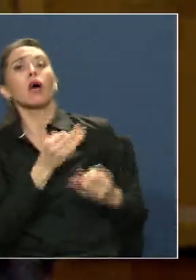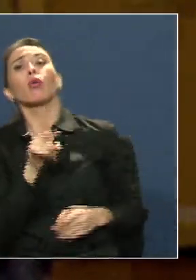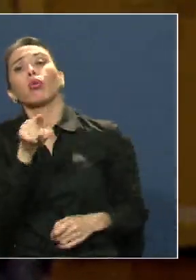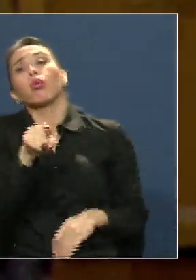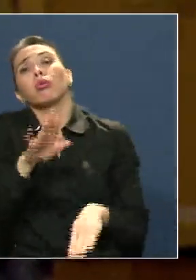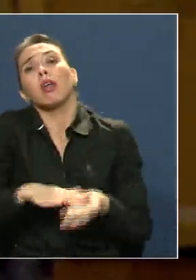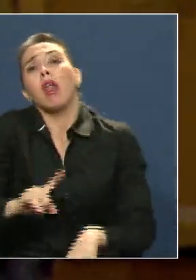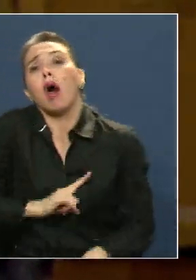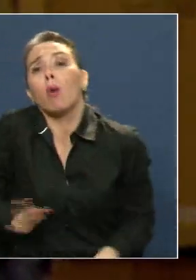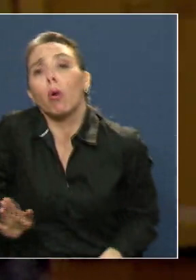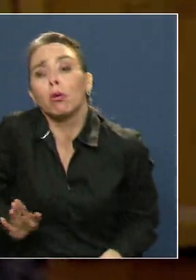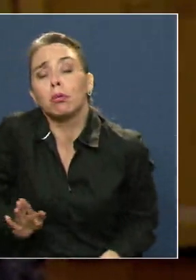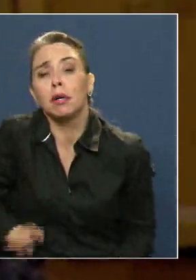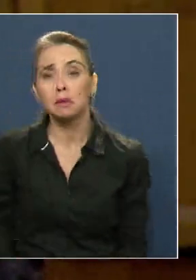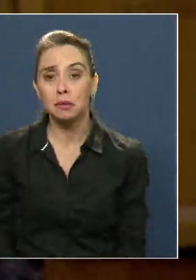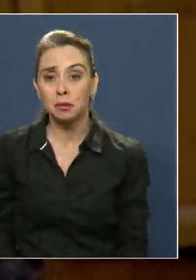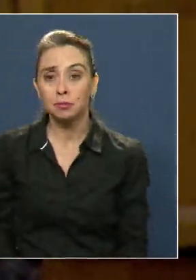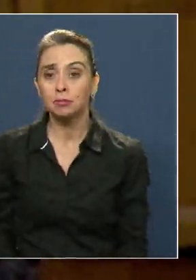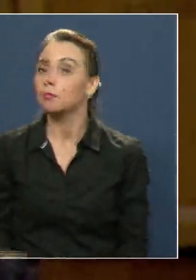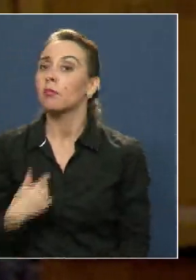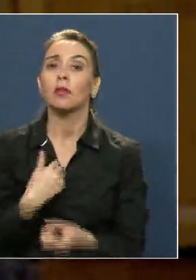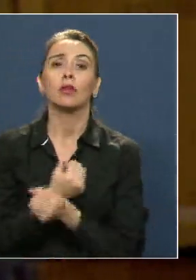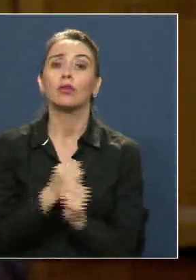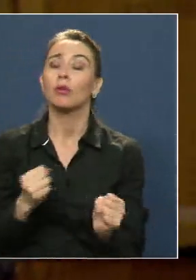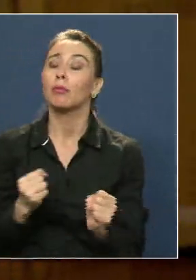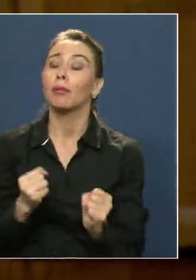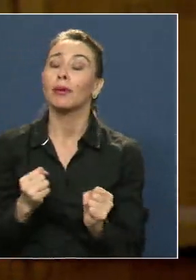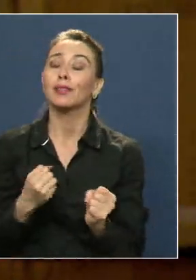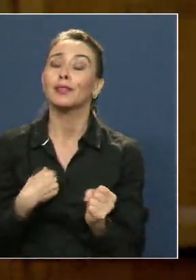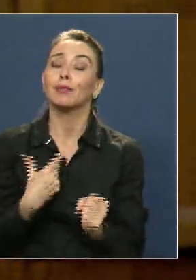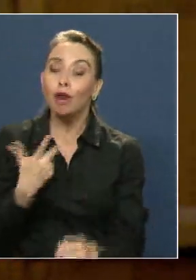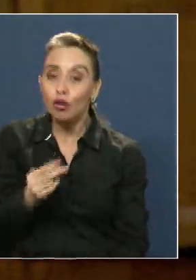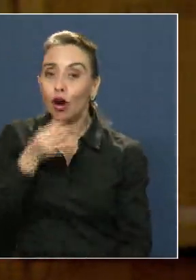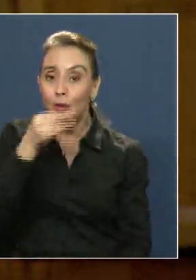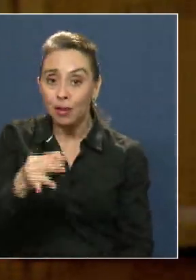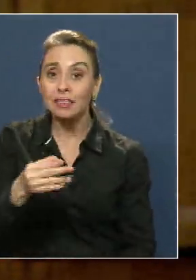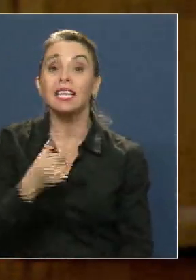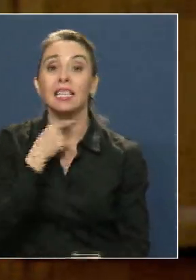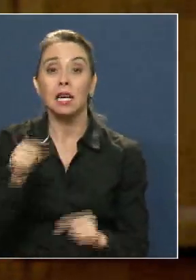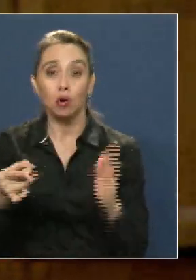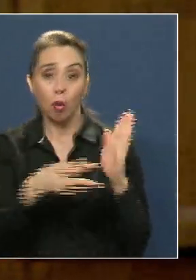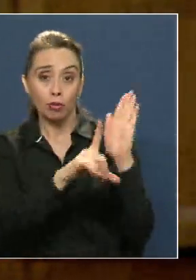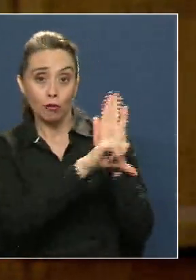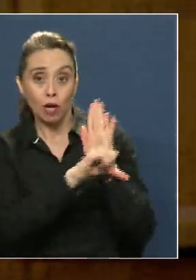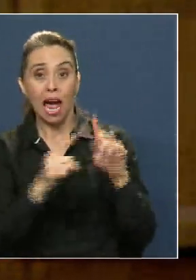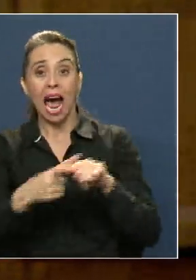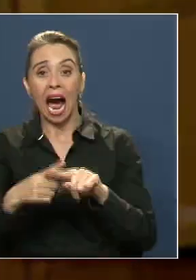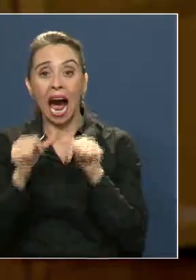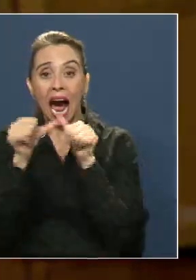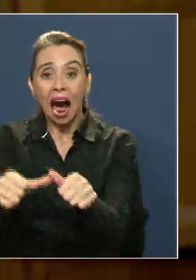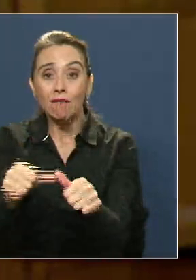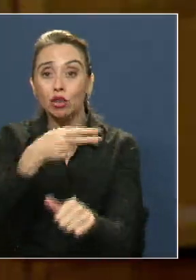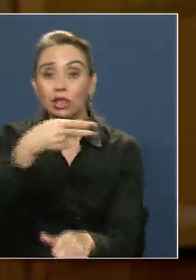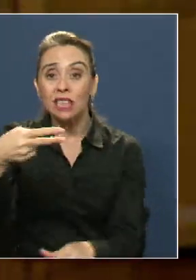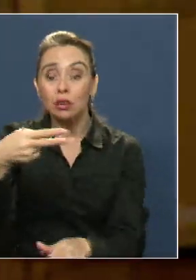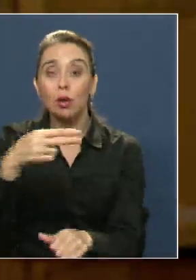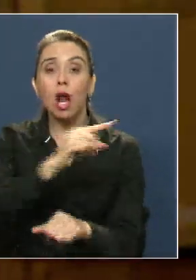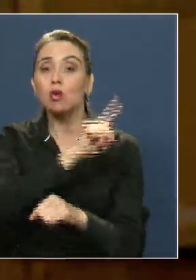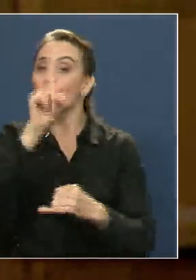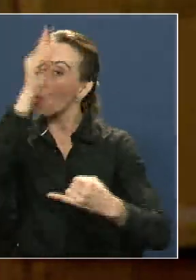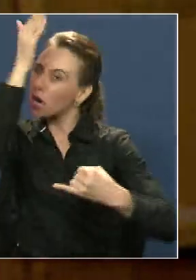de nosotros. Pero no puedo dejar de manifestar que me gustaría que los delitos de abusos sexuales no tuvieran nunca